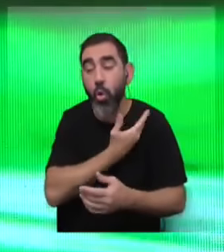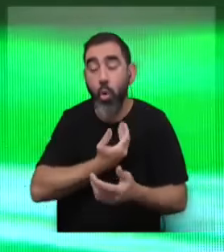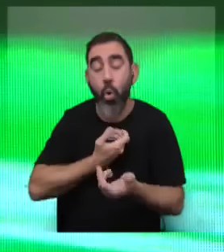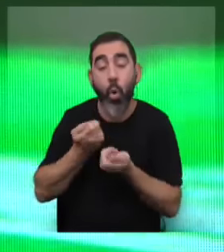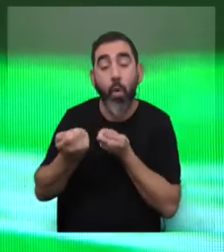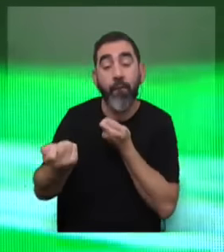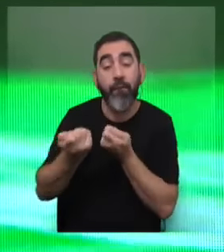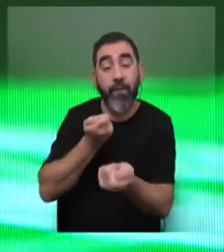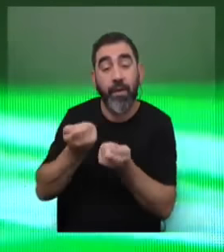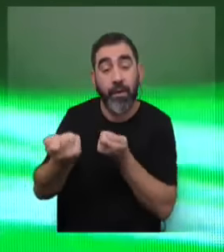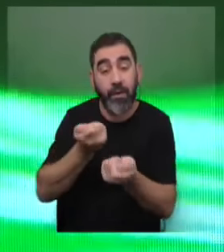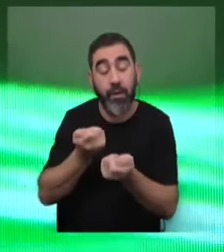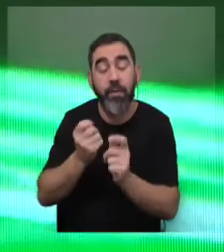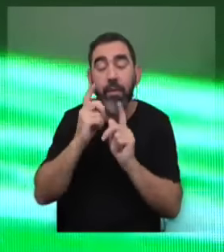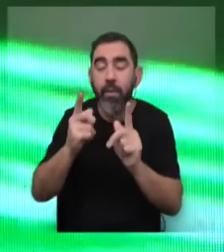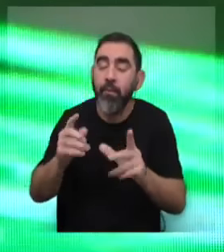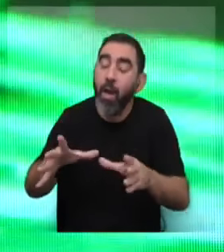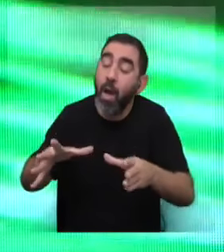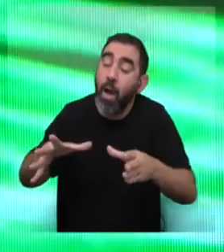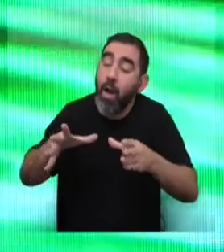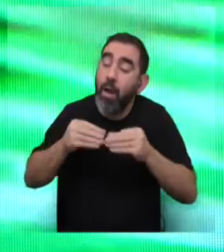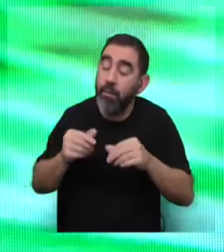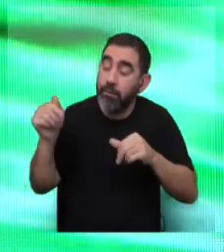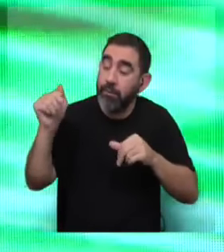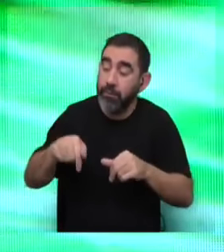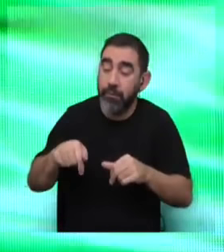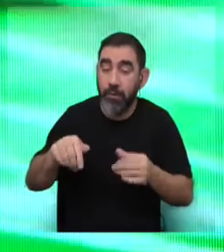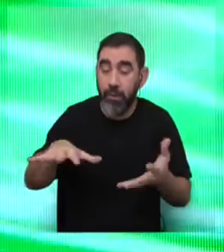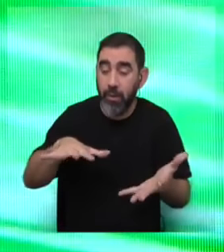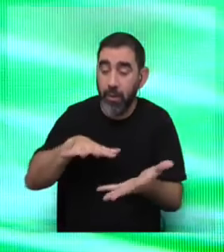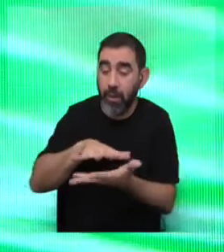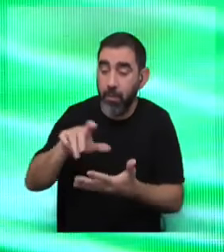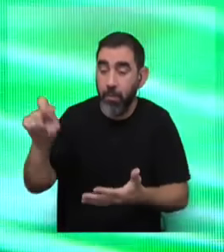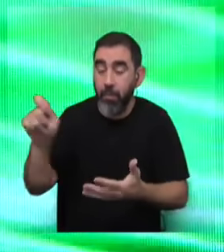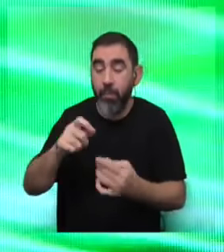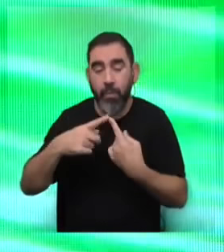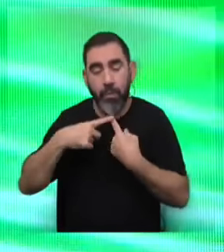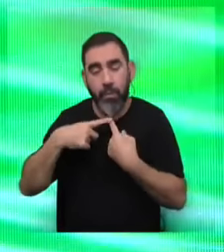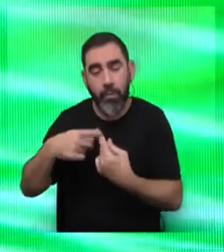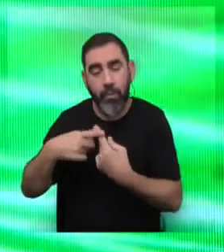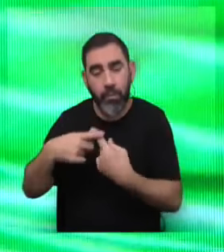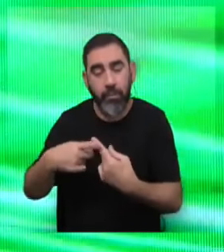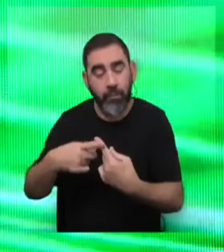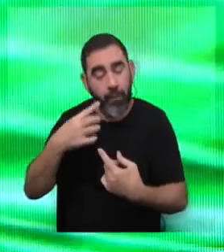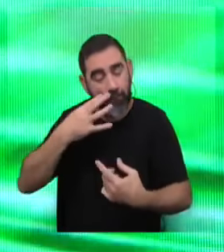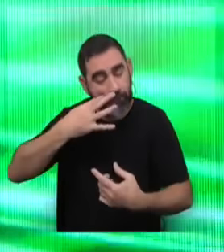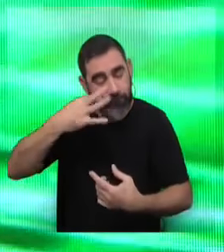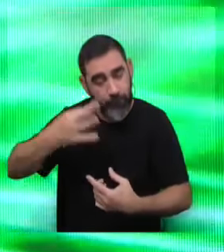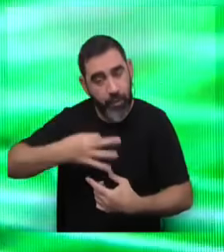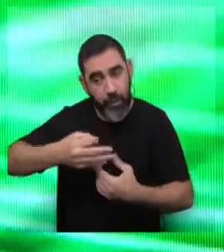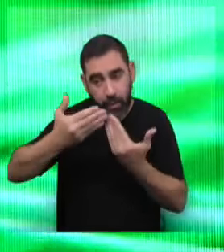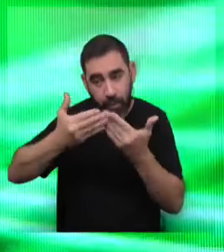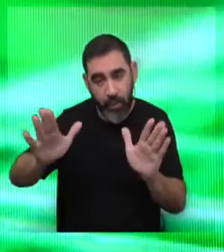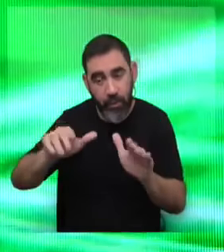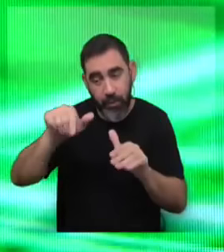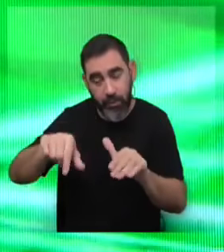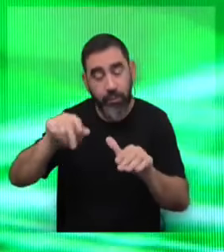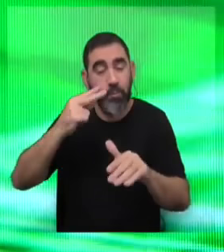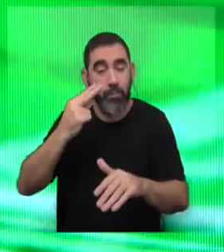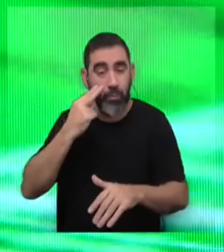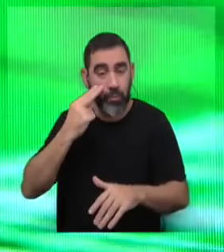tienen que aceptar venir al espacio público y discutir francamente y abiertamente sobre este